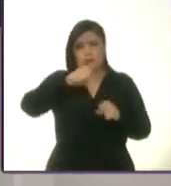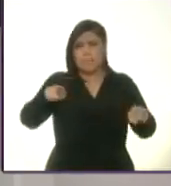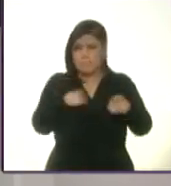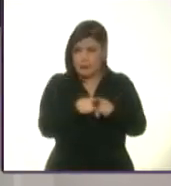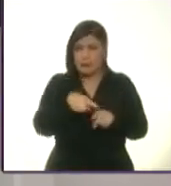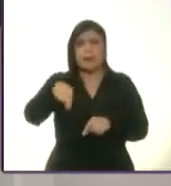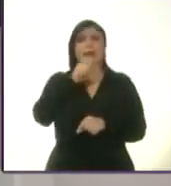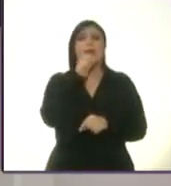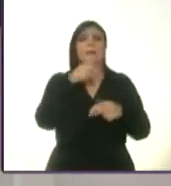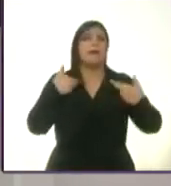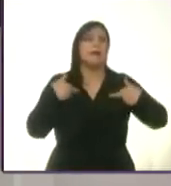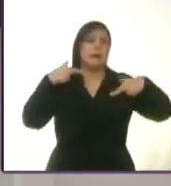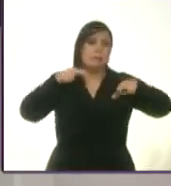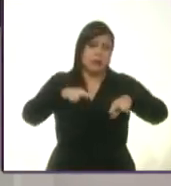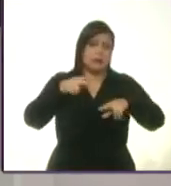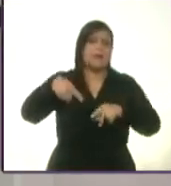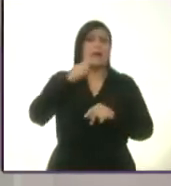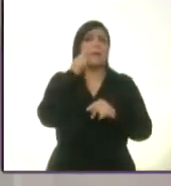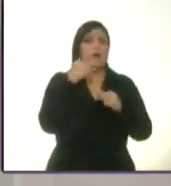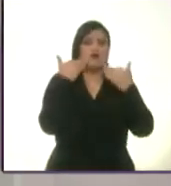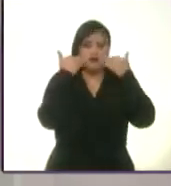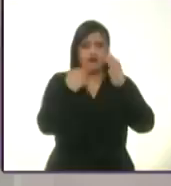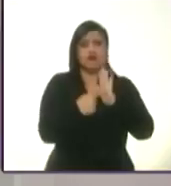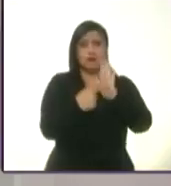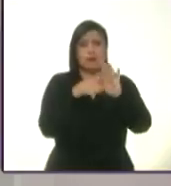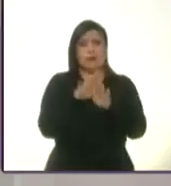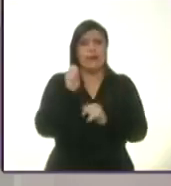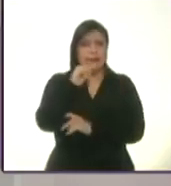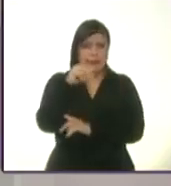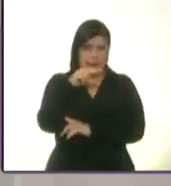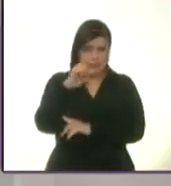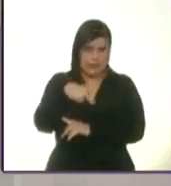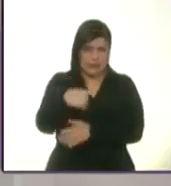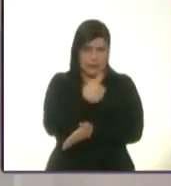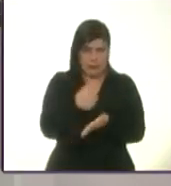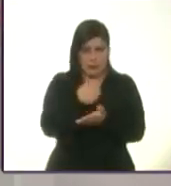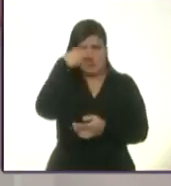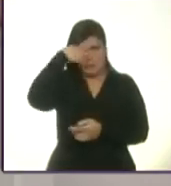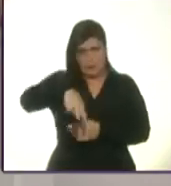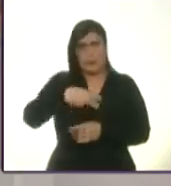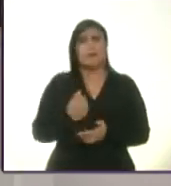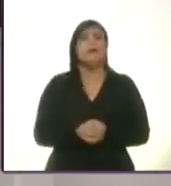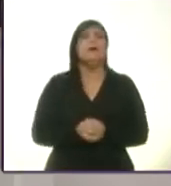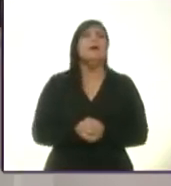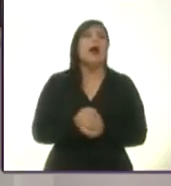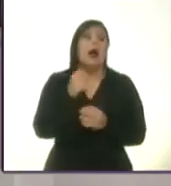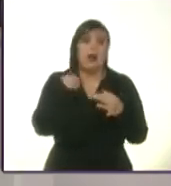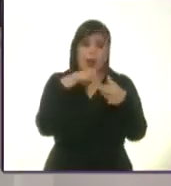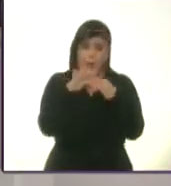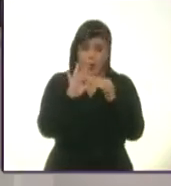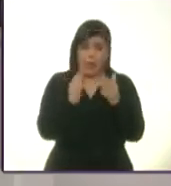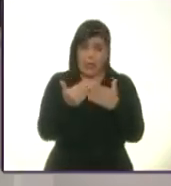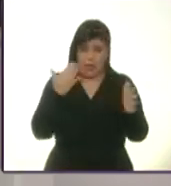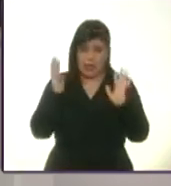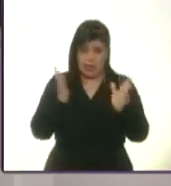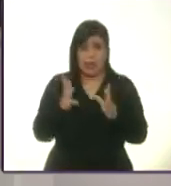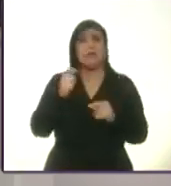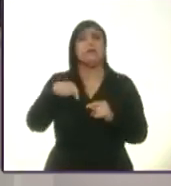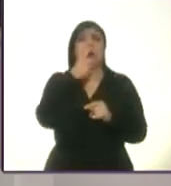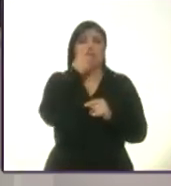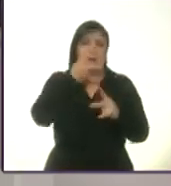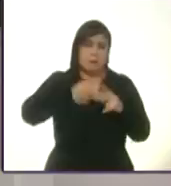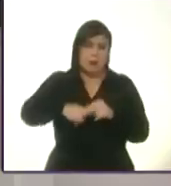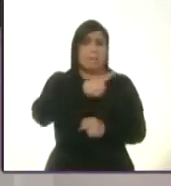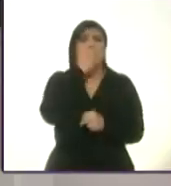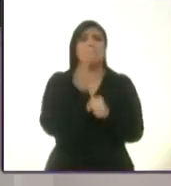y también por sus representantes en presencia del instituto electoral de la ciudad de mexico aclarado esto vamos a dar inicio con la primera